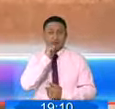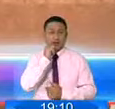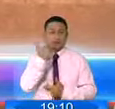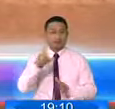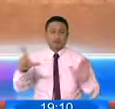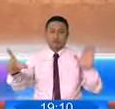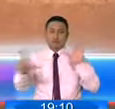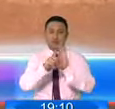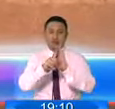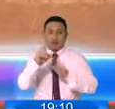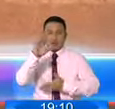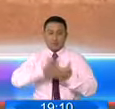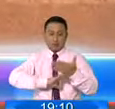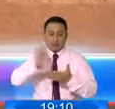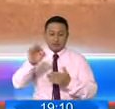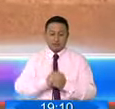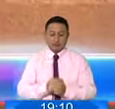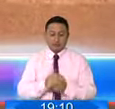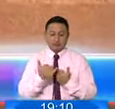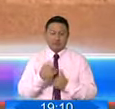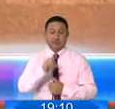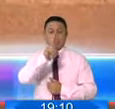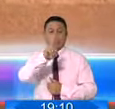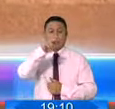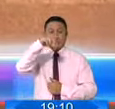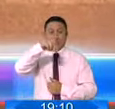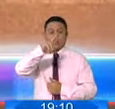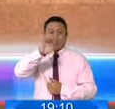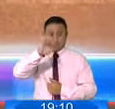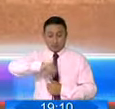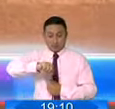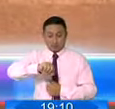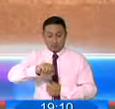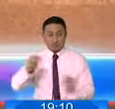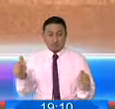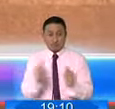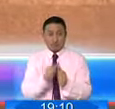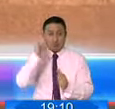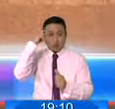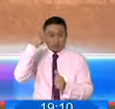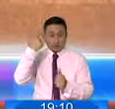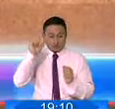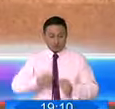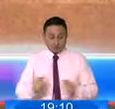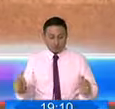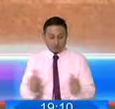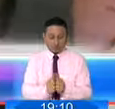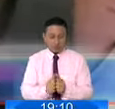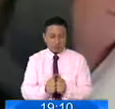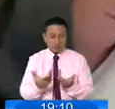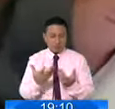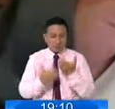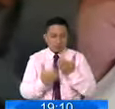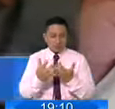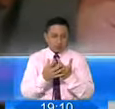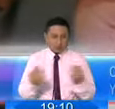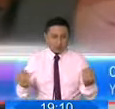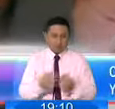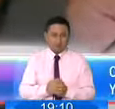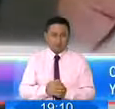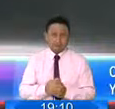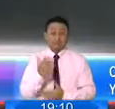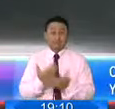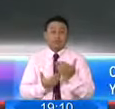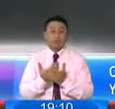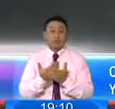siguiente paso que la Unión Nacional de Educadores junto al gobierno tendrá que resolver. La incorporación de este